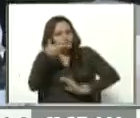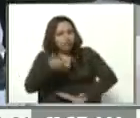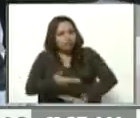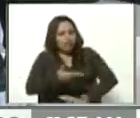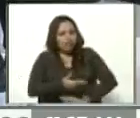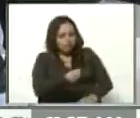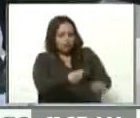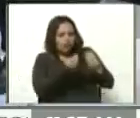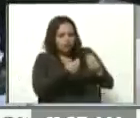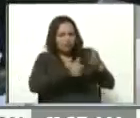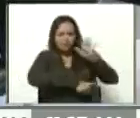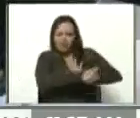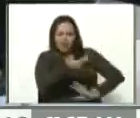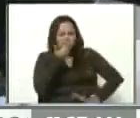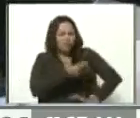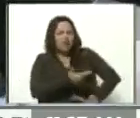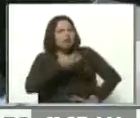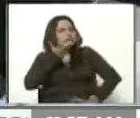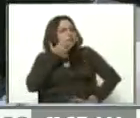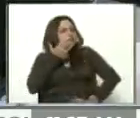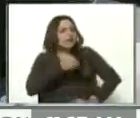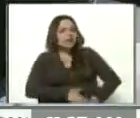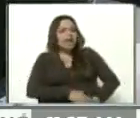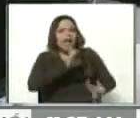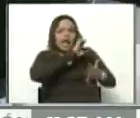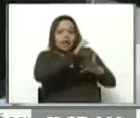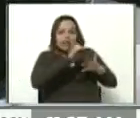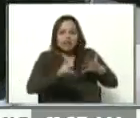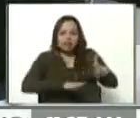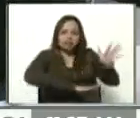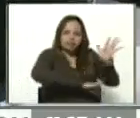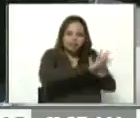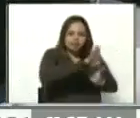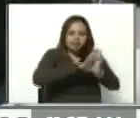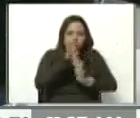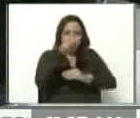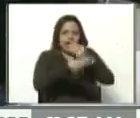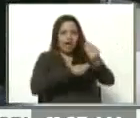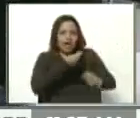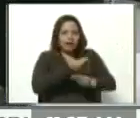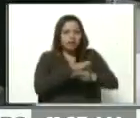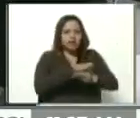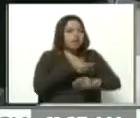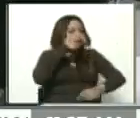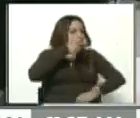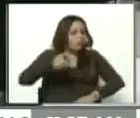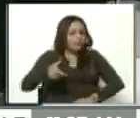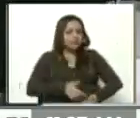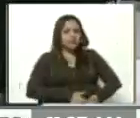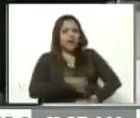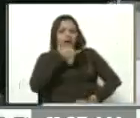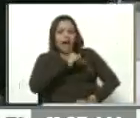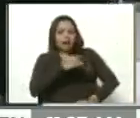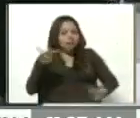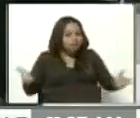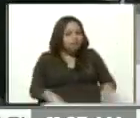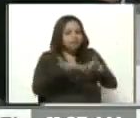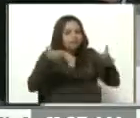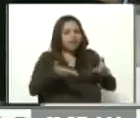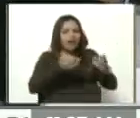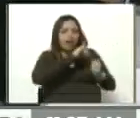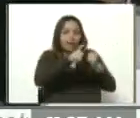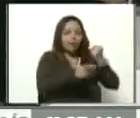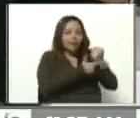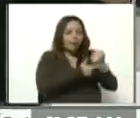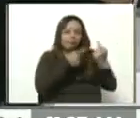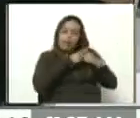pero el aspecto más importante es que la estrategia que se ha venido utilizando desde los poderes fácticos ha sido impulsar a Guaidó y eso